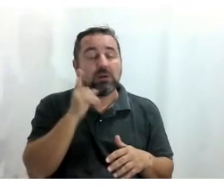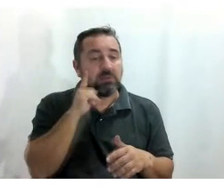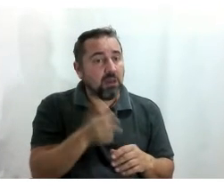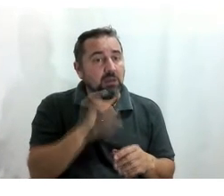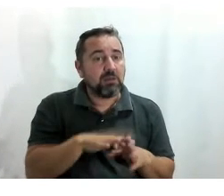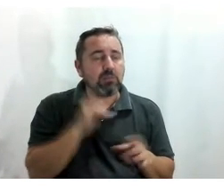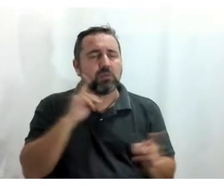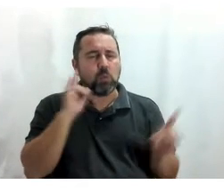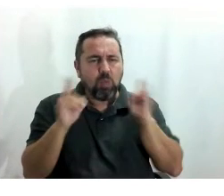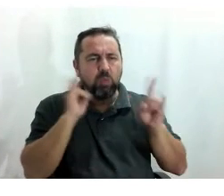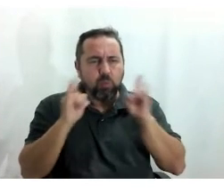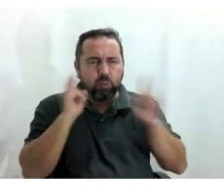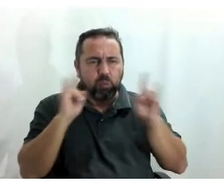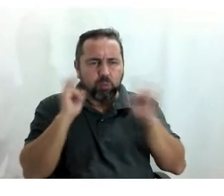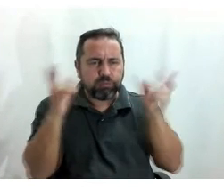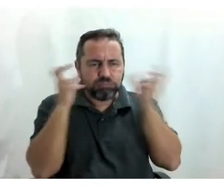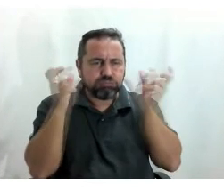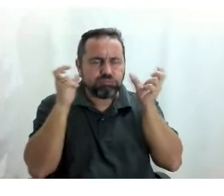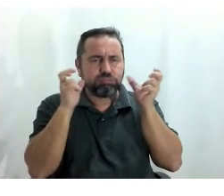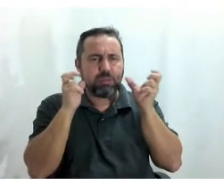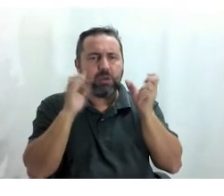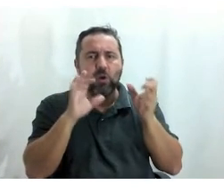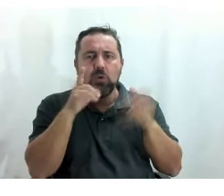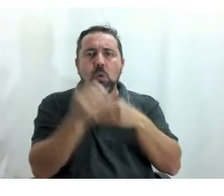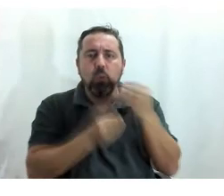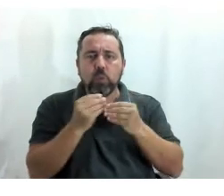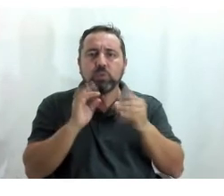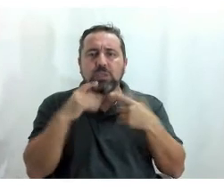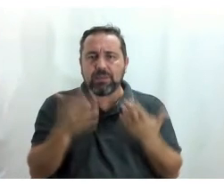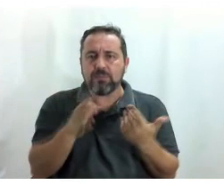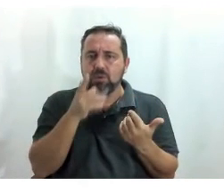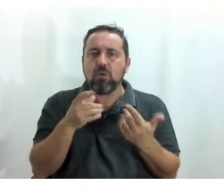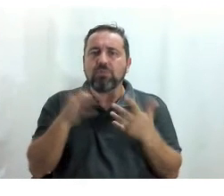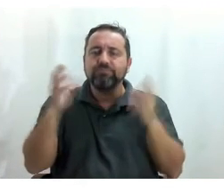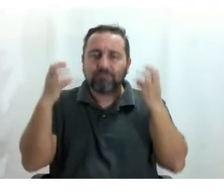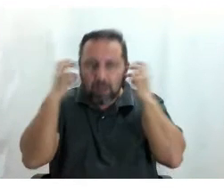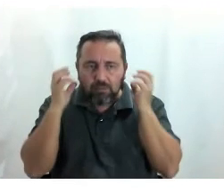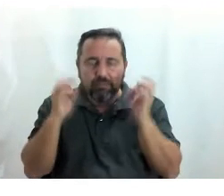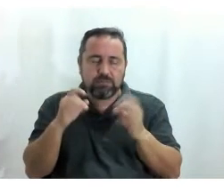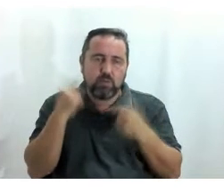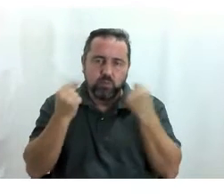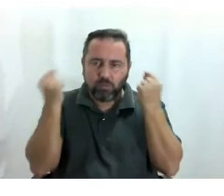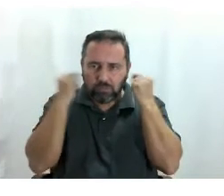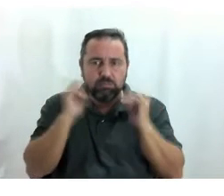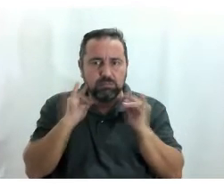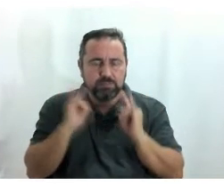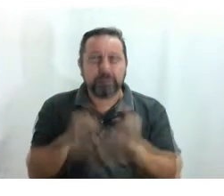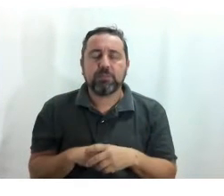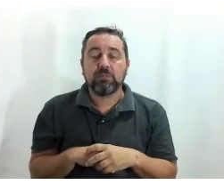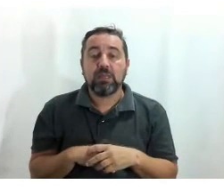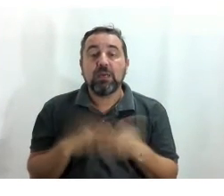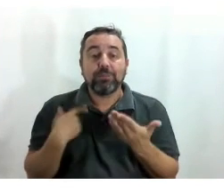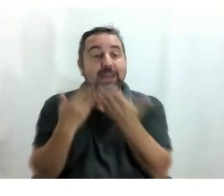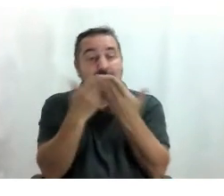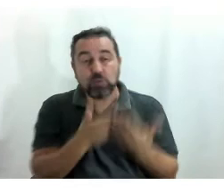niveles elevados de ruido por uso de dispositivos de audio. Para estudiar esta